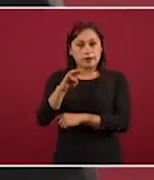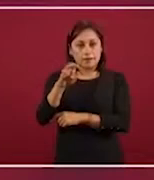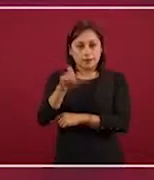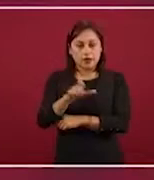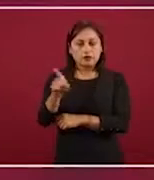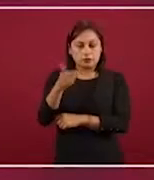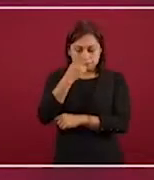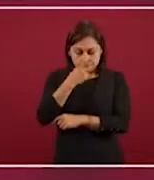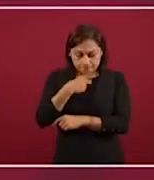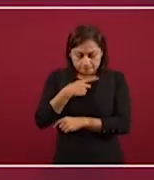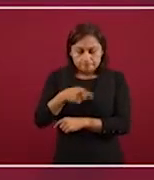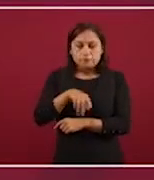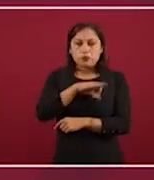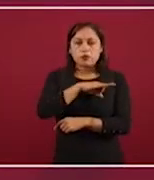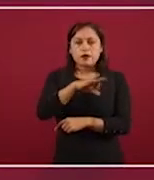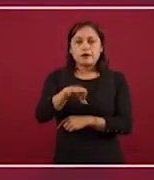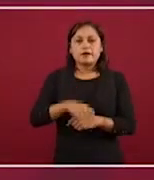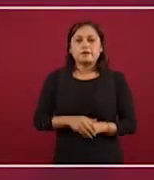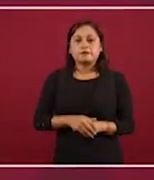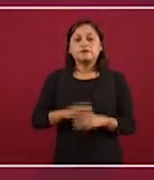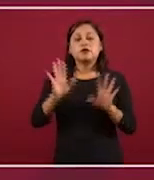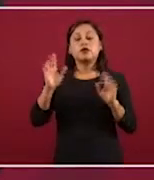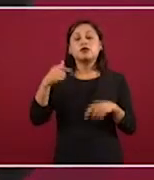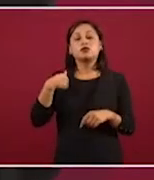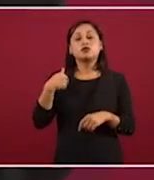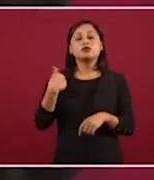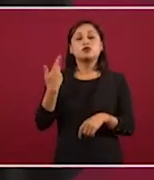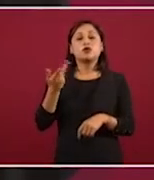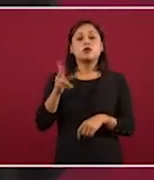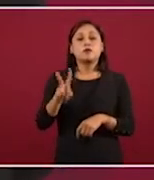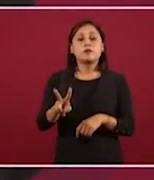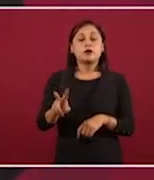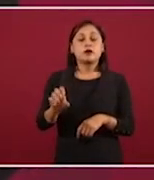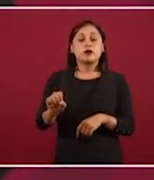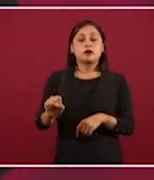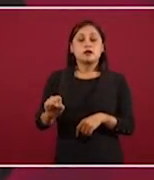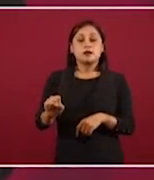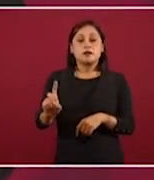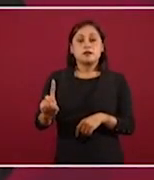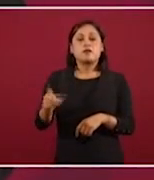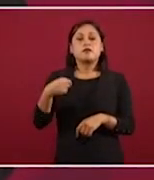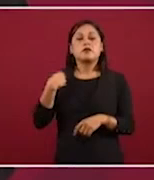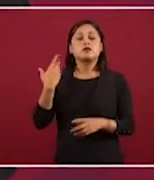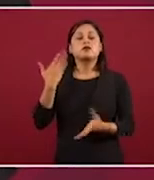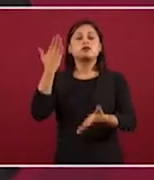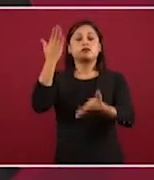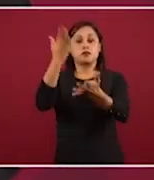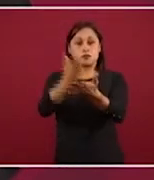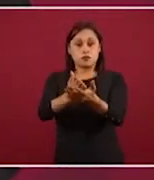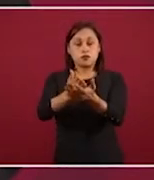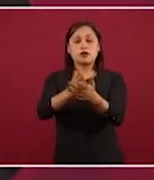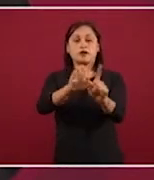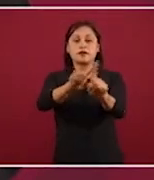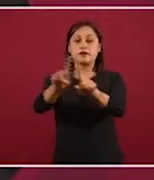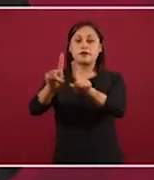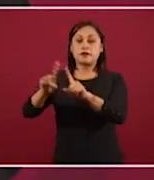les invito voy a ir a un recorrido al campos petroleros